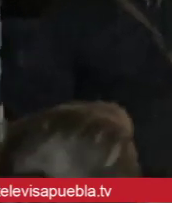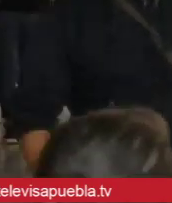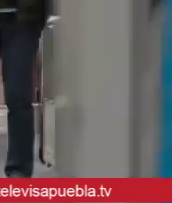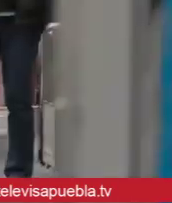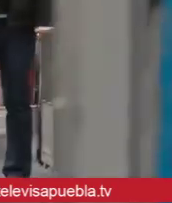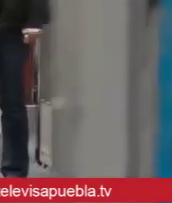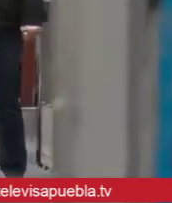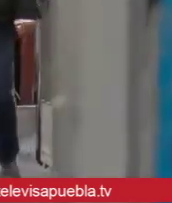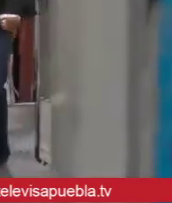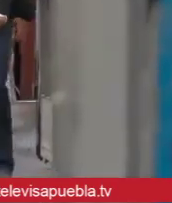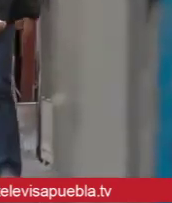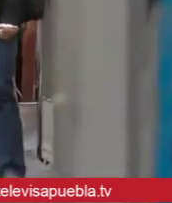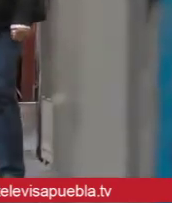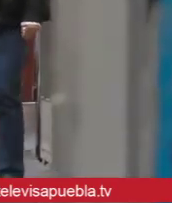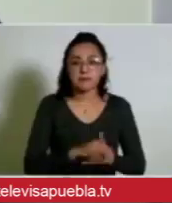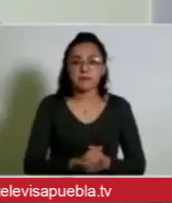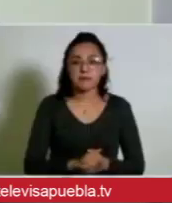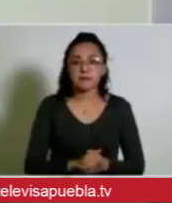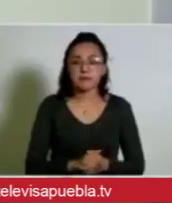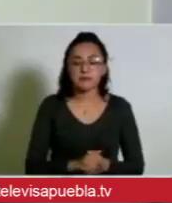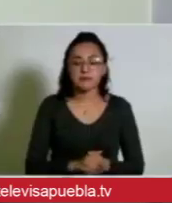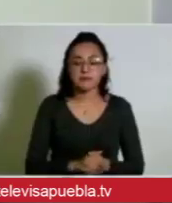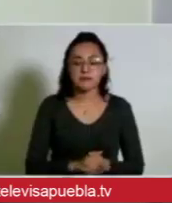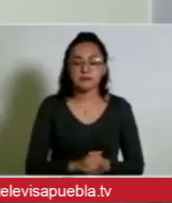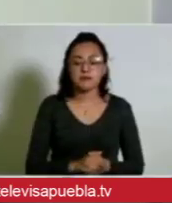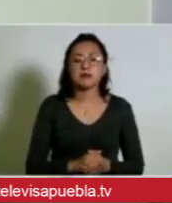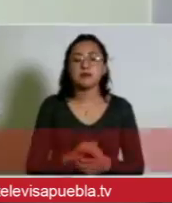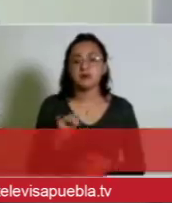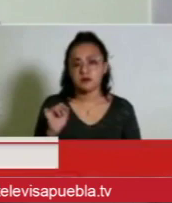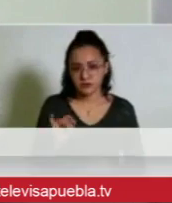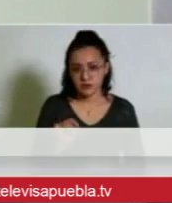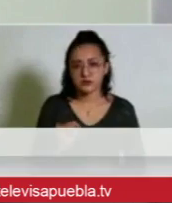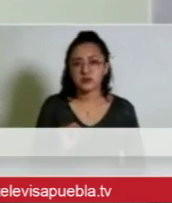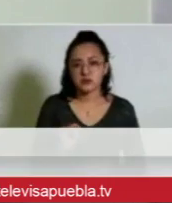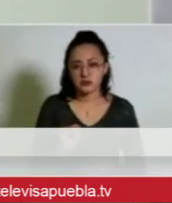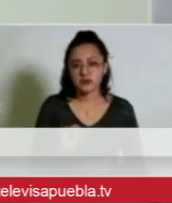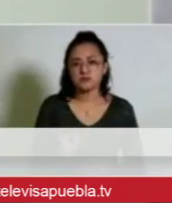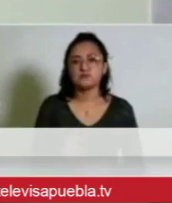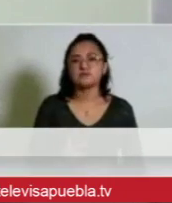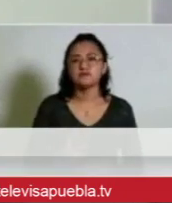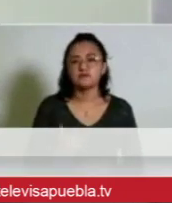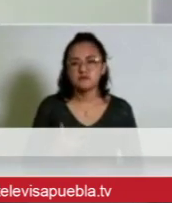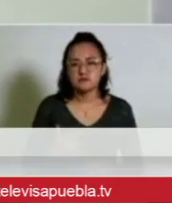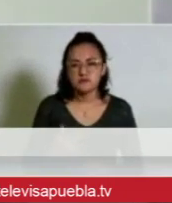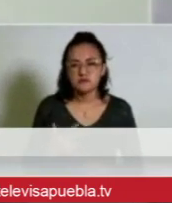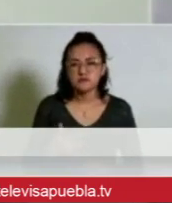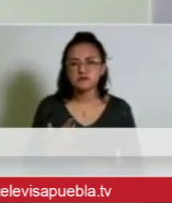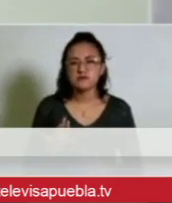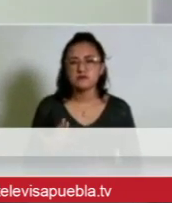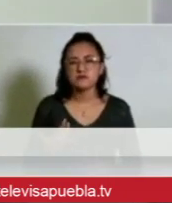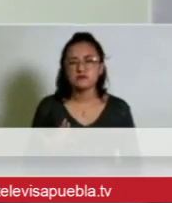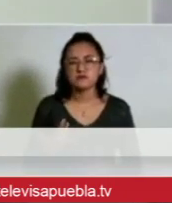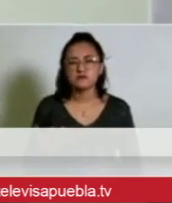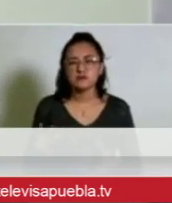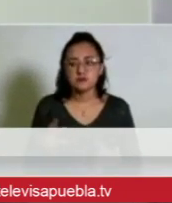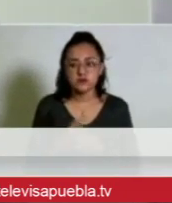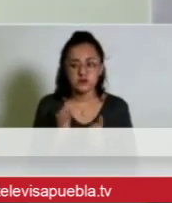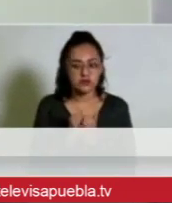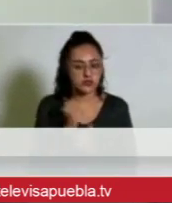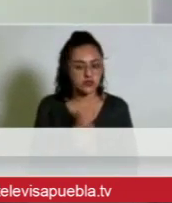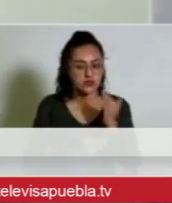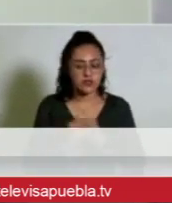eso lo debe aclarar un médico y los síntomas junto con todas las